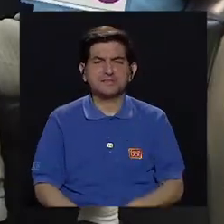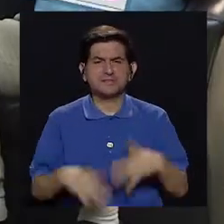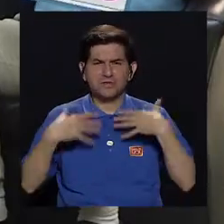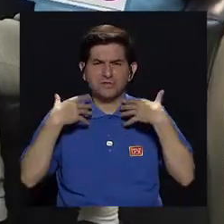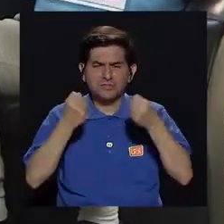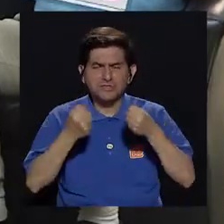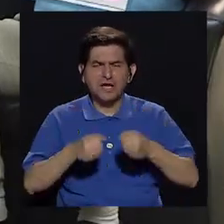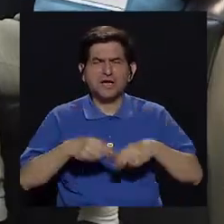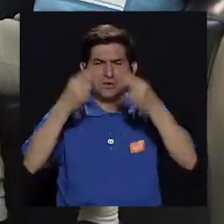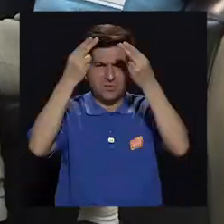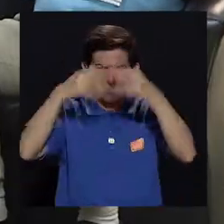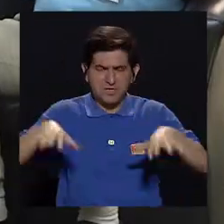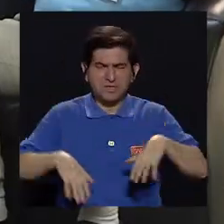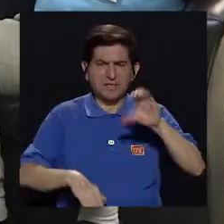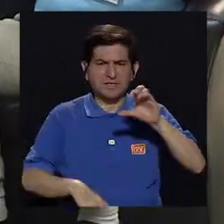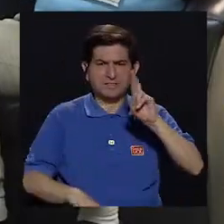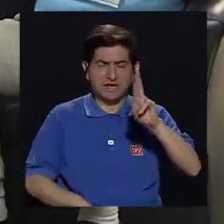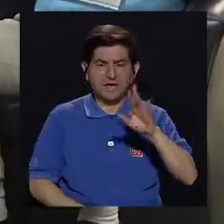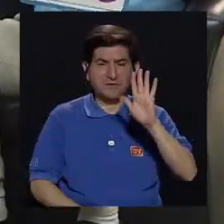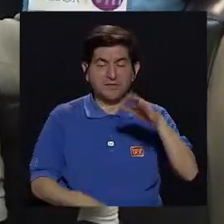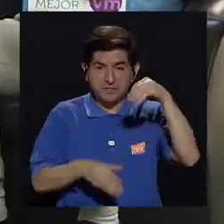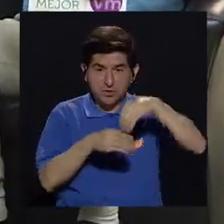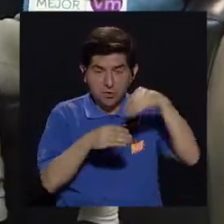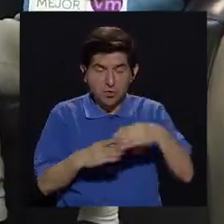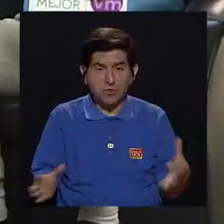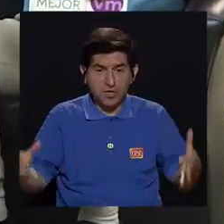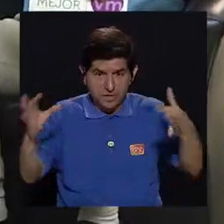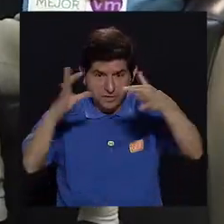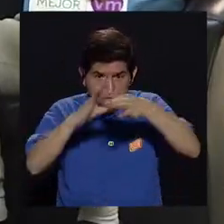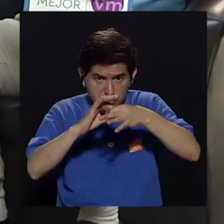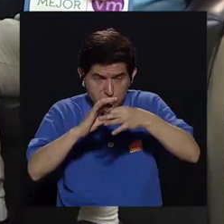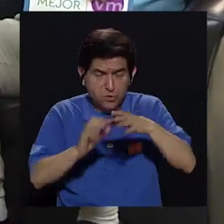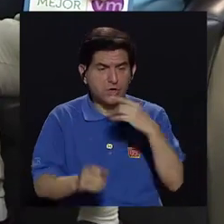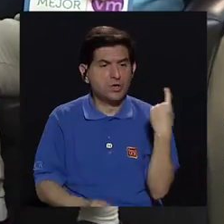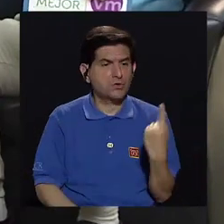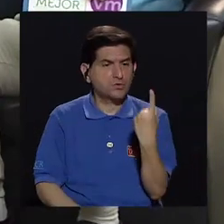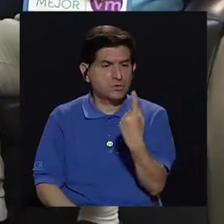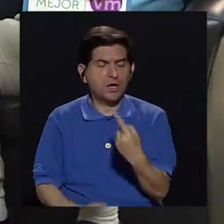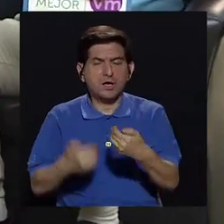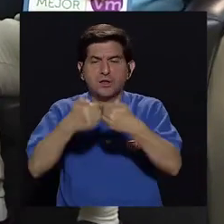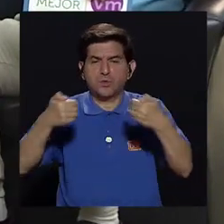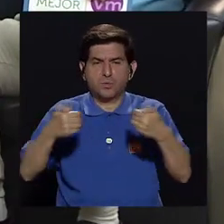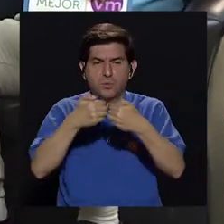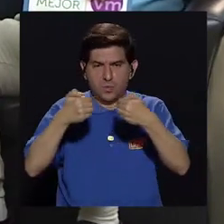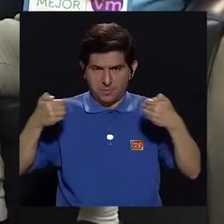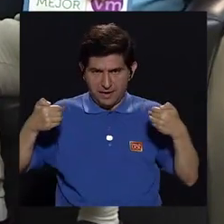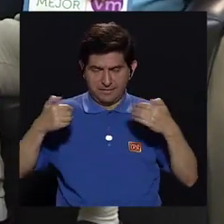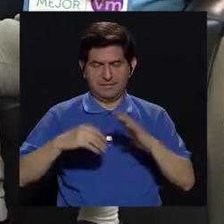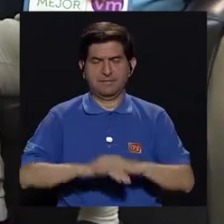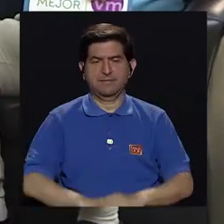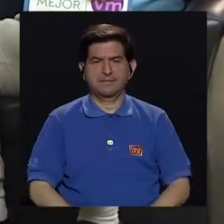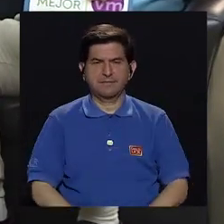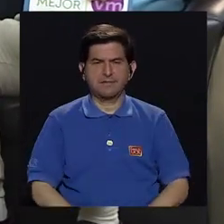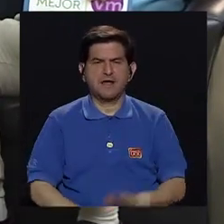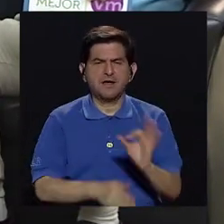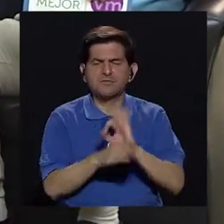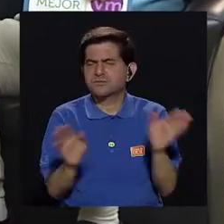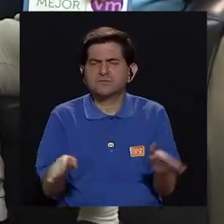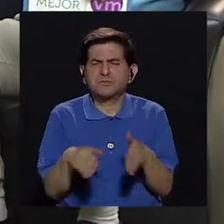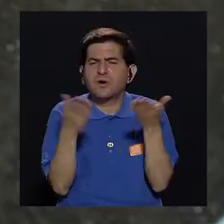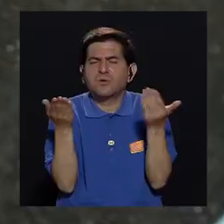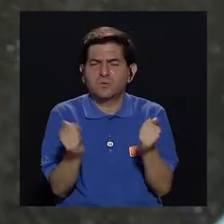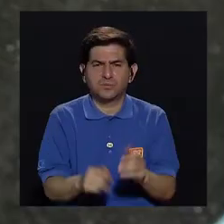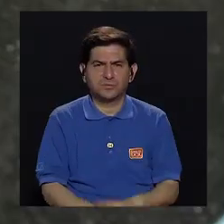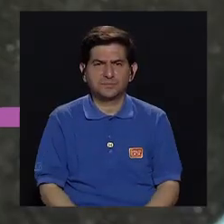SaludDigital.cr, los 5 componentes están ligados entre sí o cada uno está por aparte. ¿Cómo es que funciona